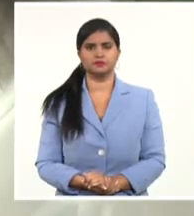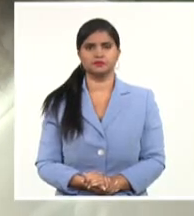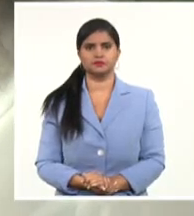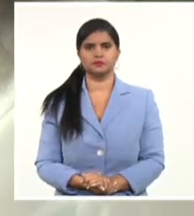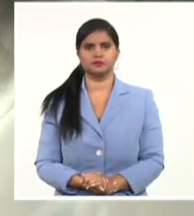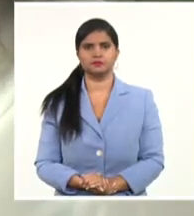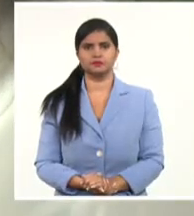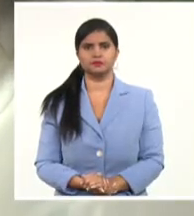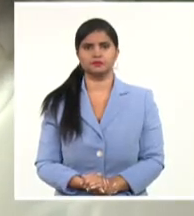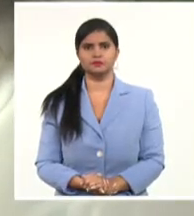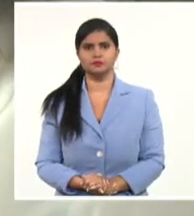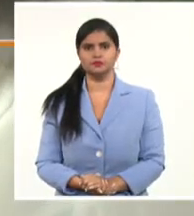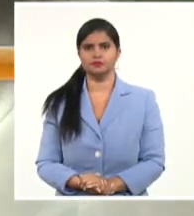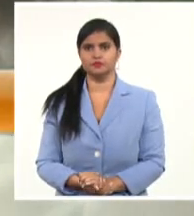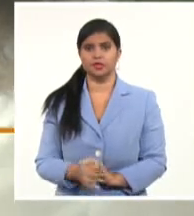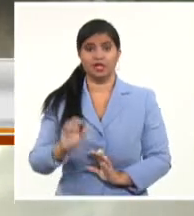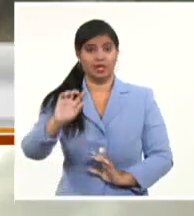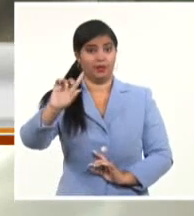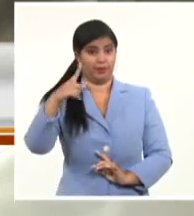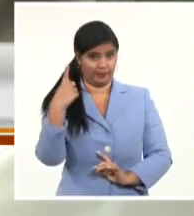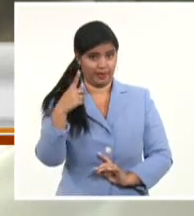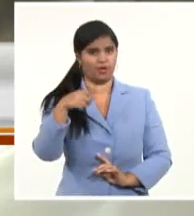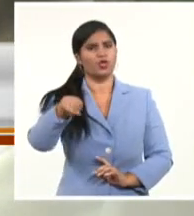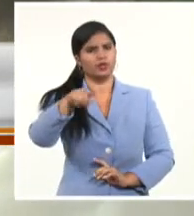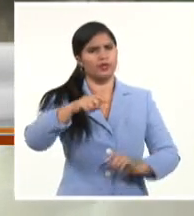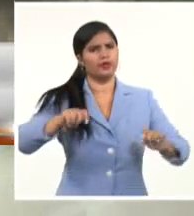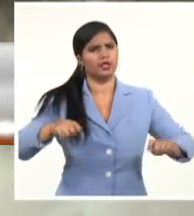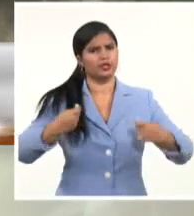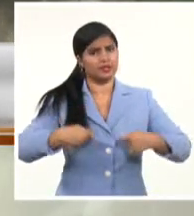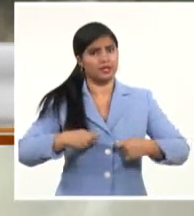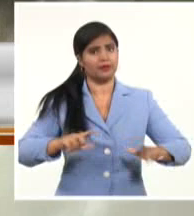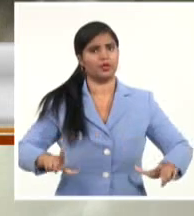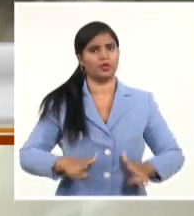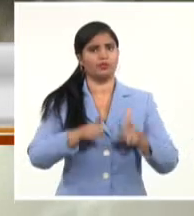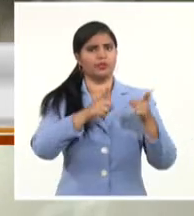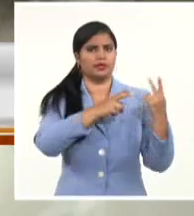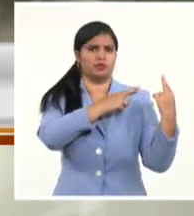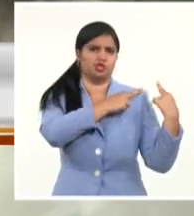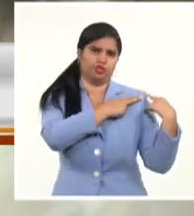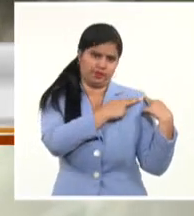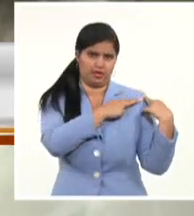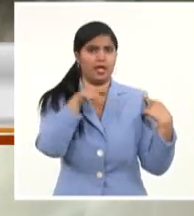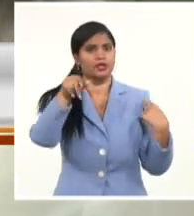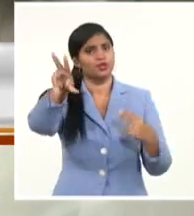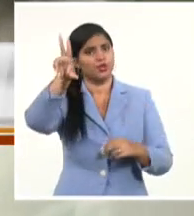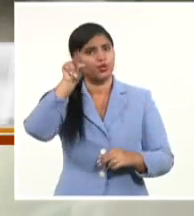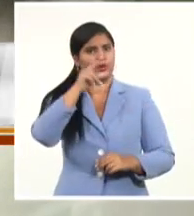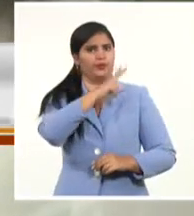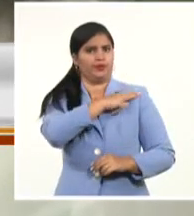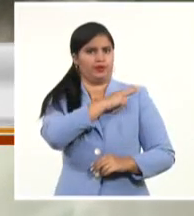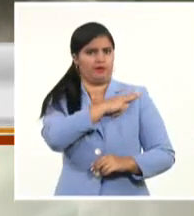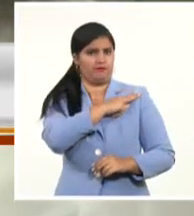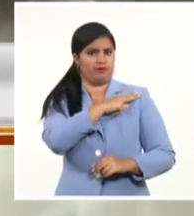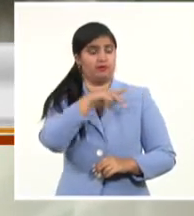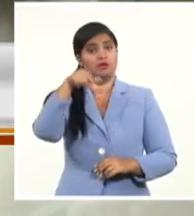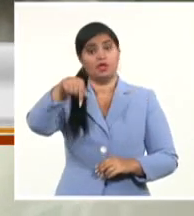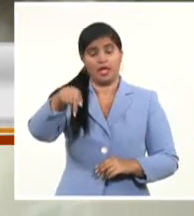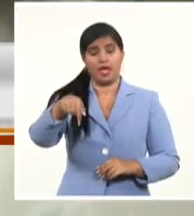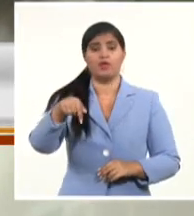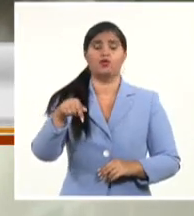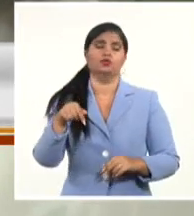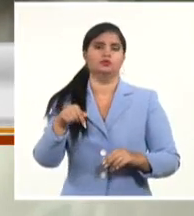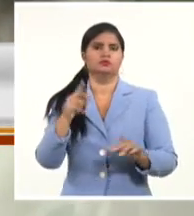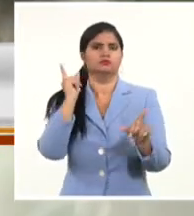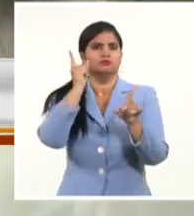de elección de cada uno de los delegados, y en un segundo momento, porque entonces realizamos, son nuestras autoridades electorales de los